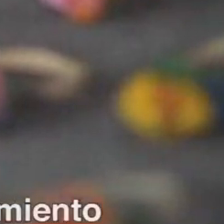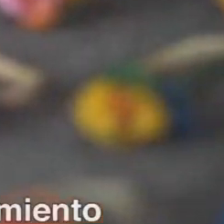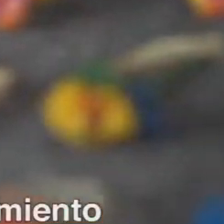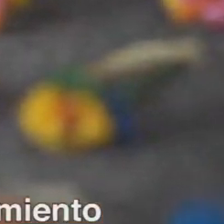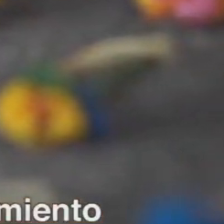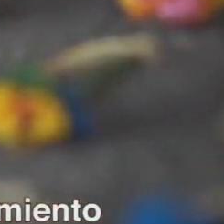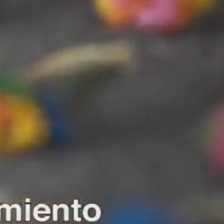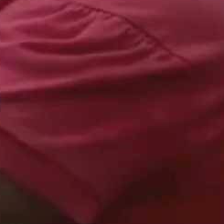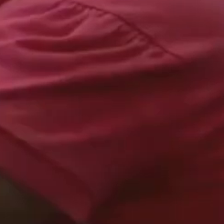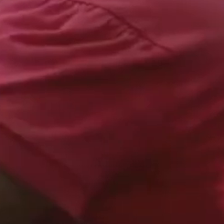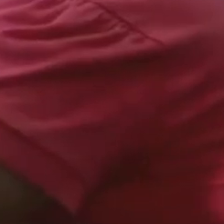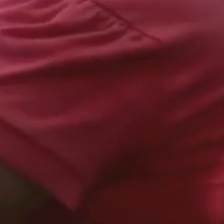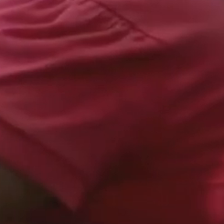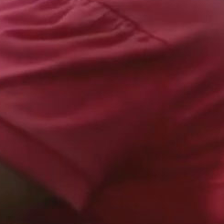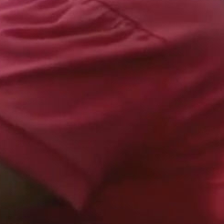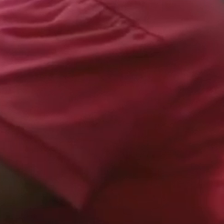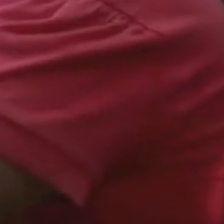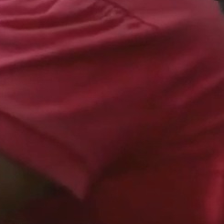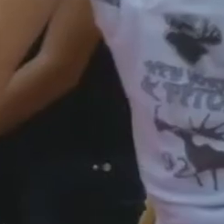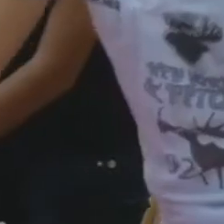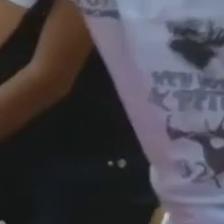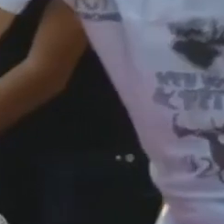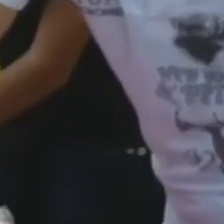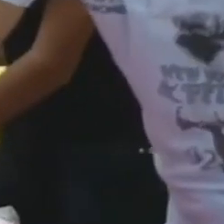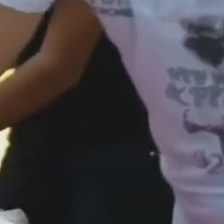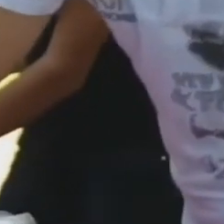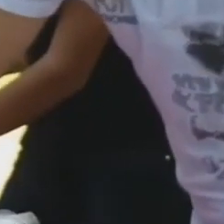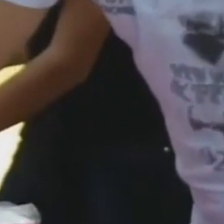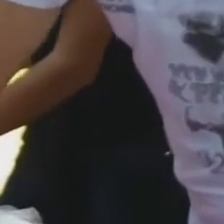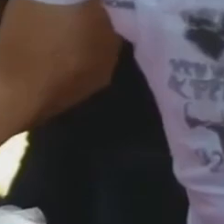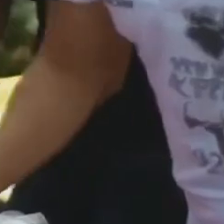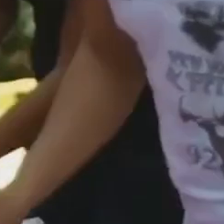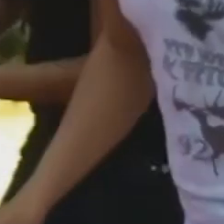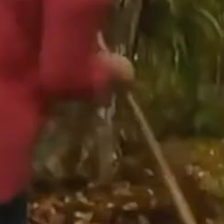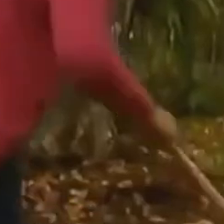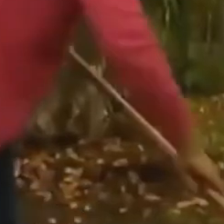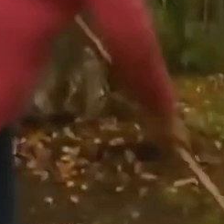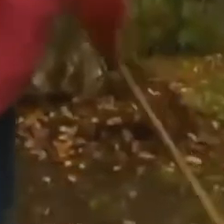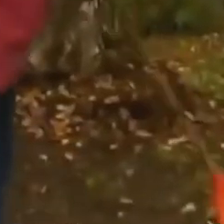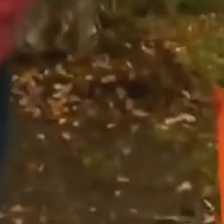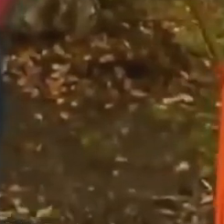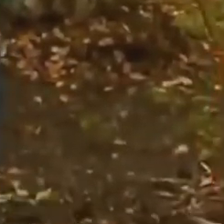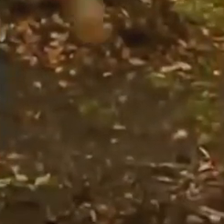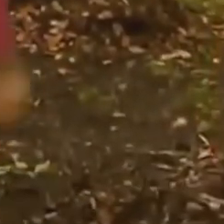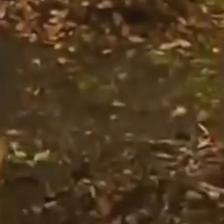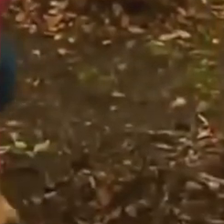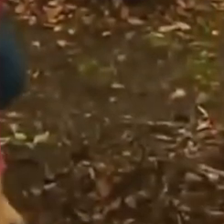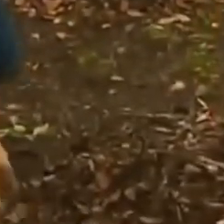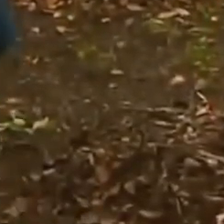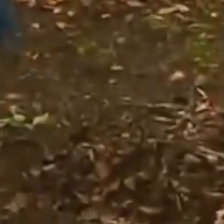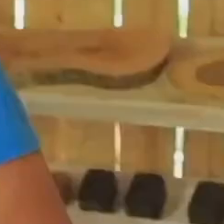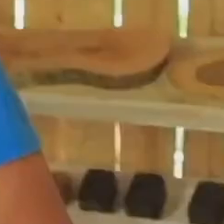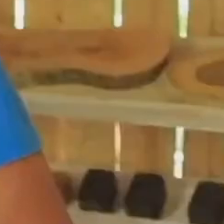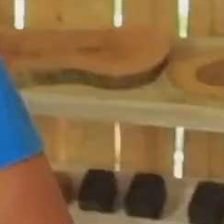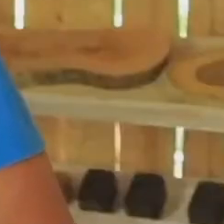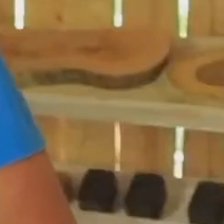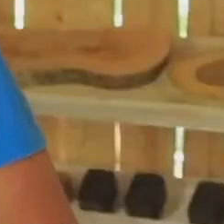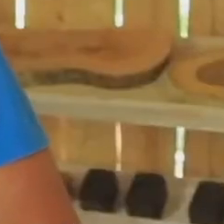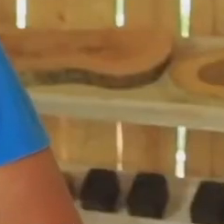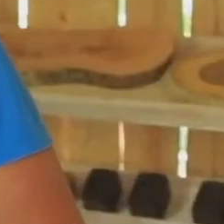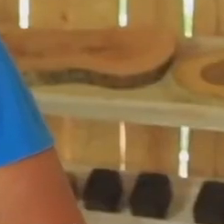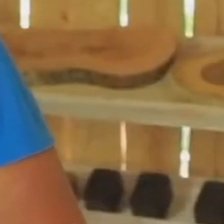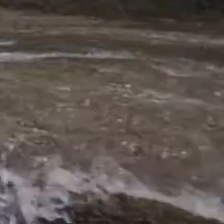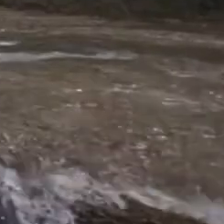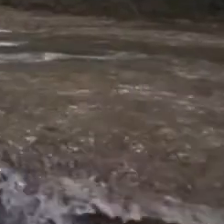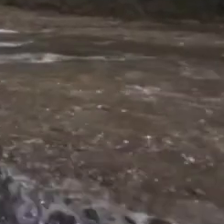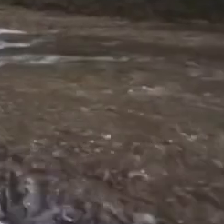recursos naturales. Desde la visión de la nueva política medioambiental, nuestros proyectos son con la gente y para la